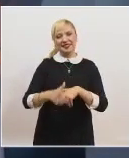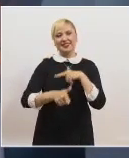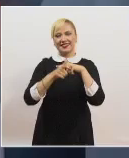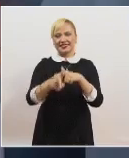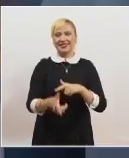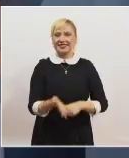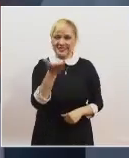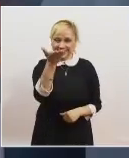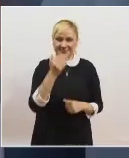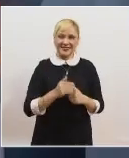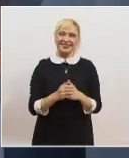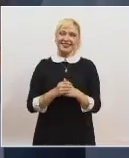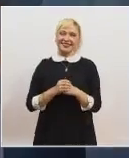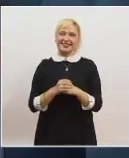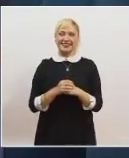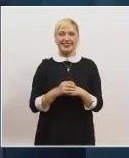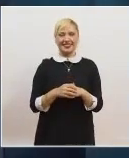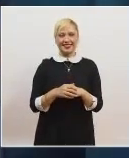este fin de semana.